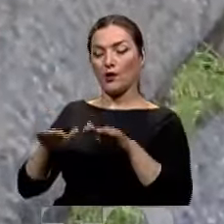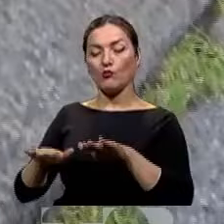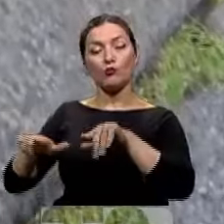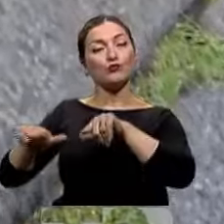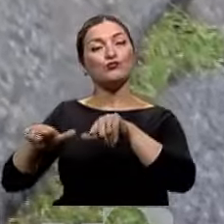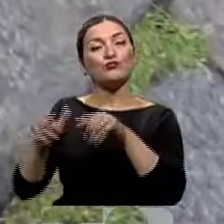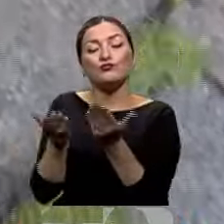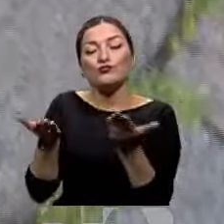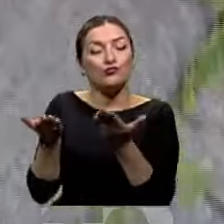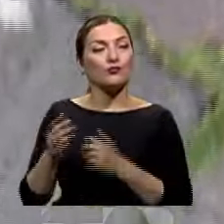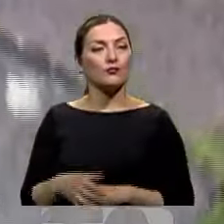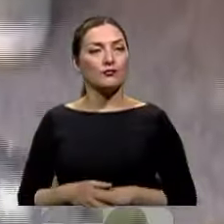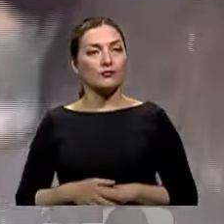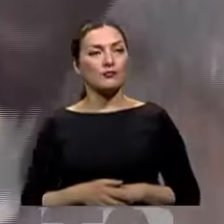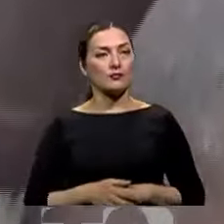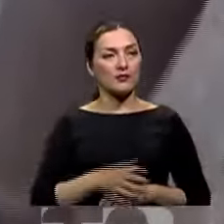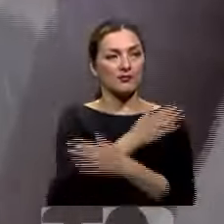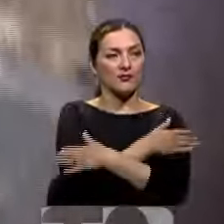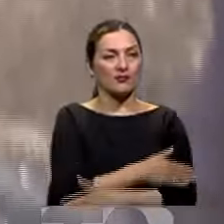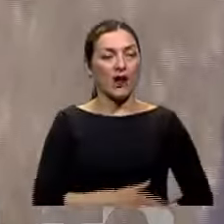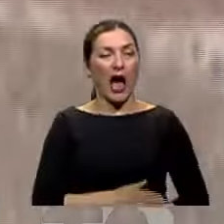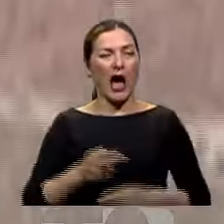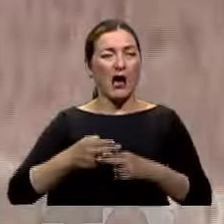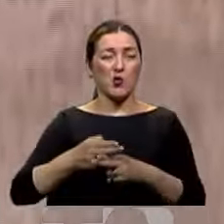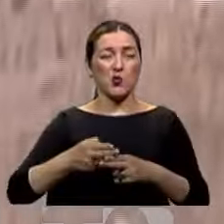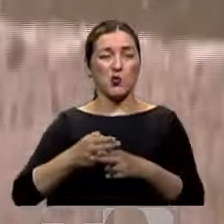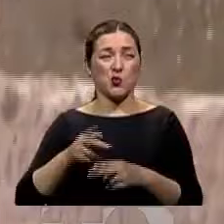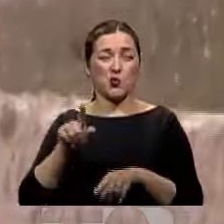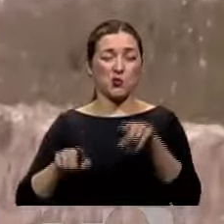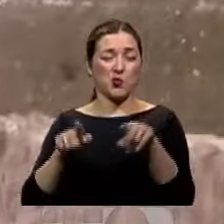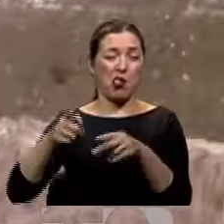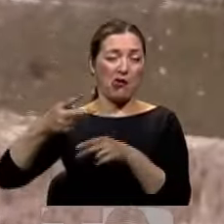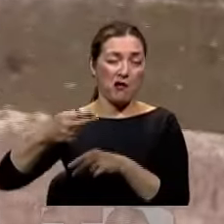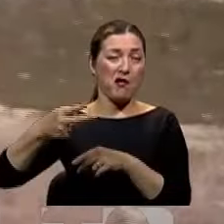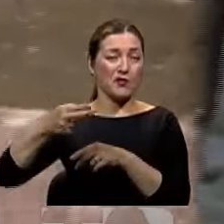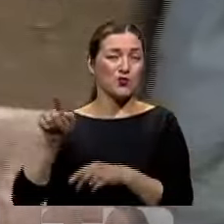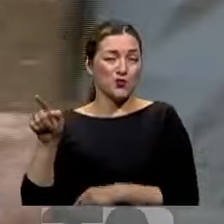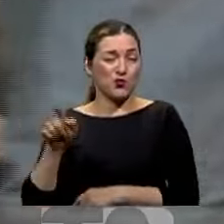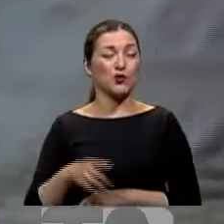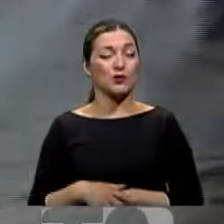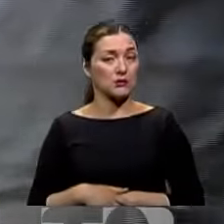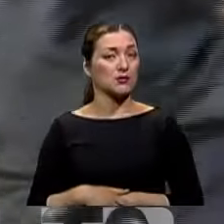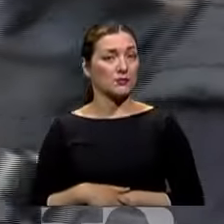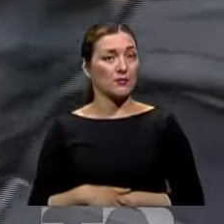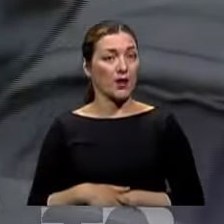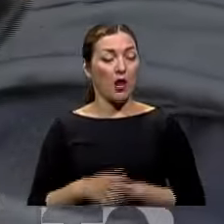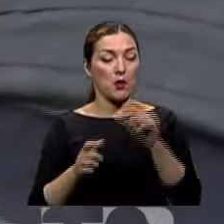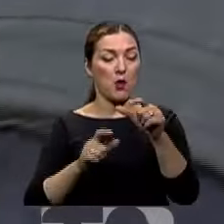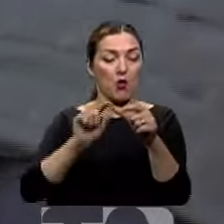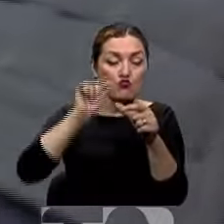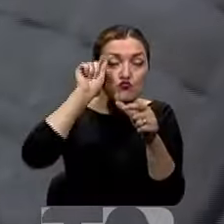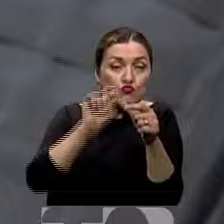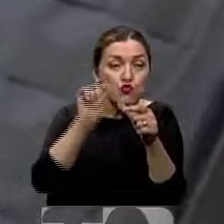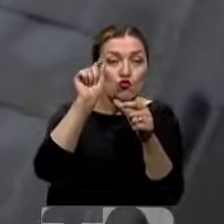estamos viendo que están sacando algunas armas blancas, también me parece ser que están sacando algunos fósforos que